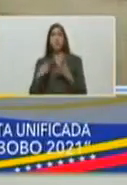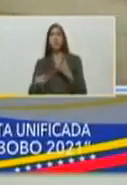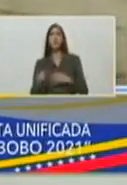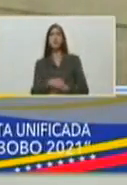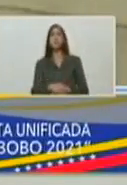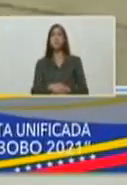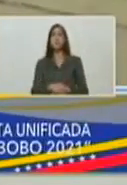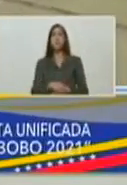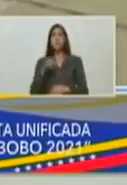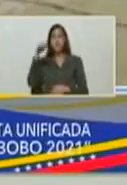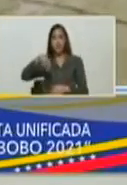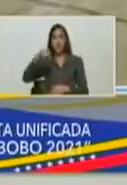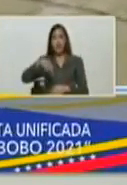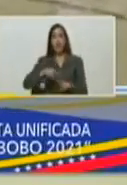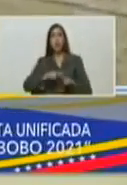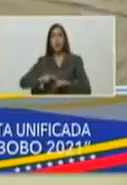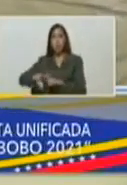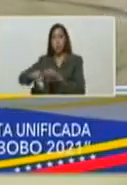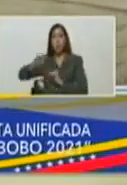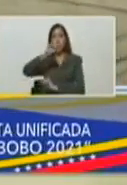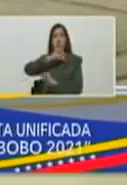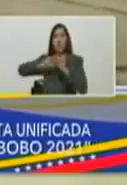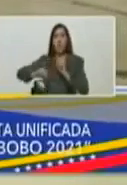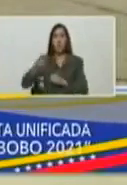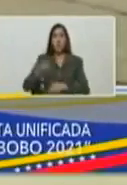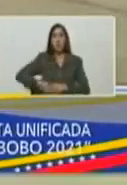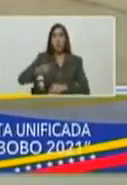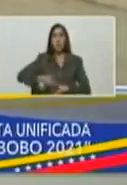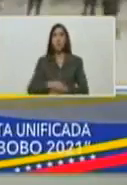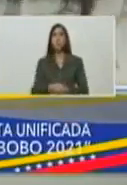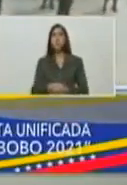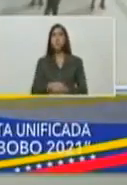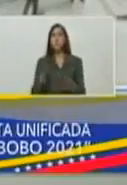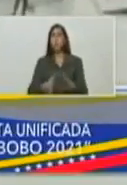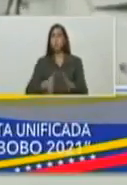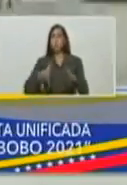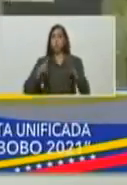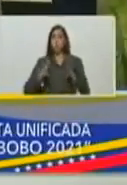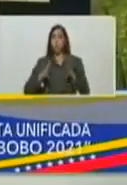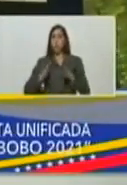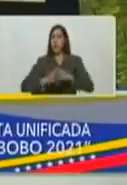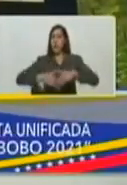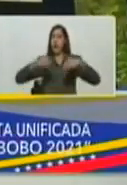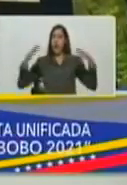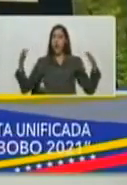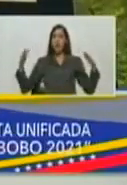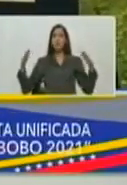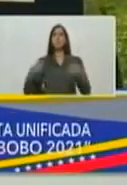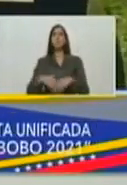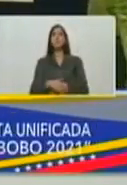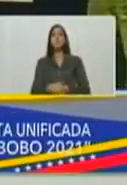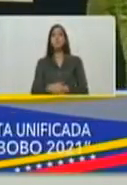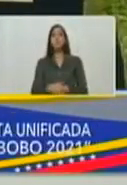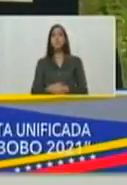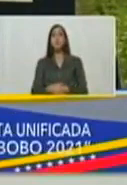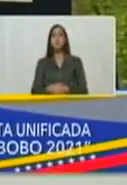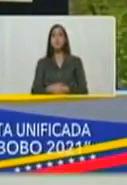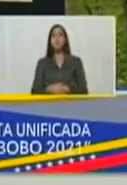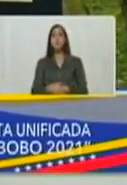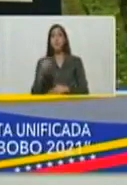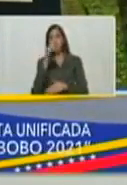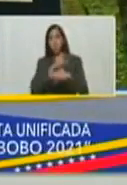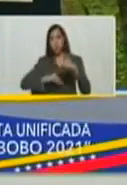prestigiosa región defensiva. Logros alcanzados: se incrementó el apresto operacional, se le elevó la